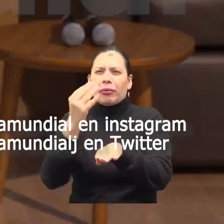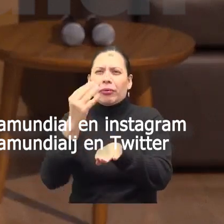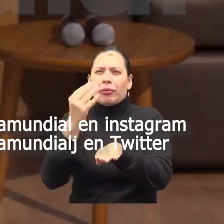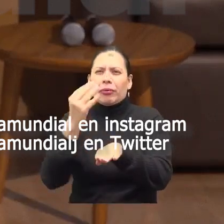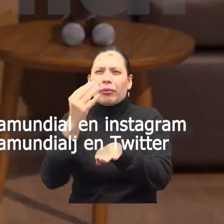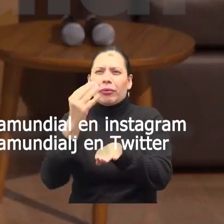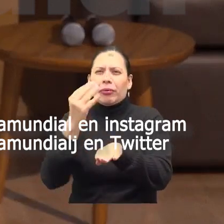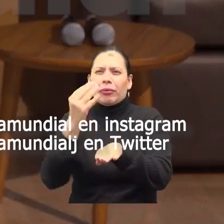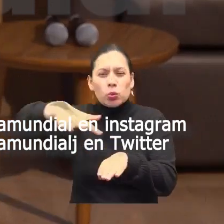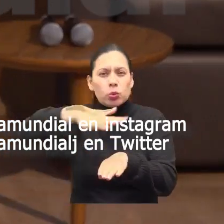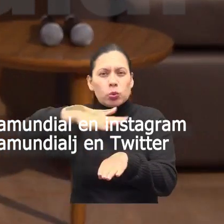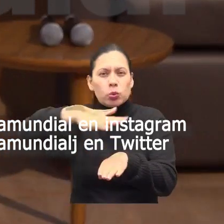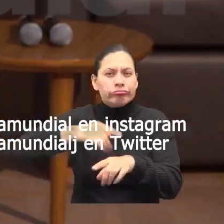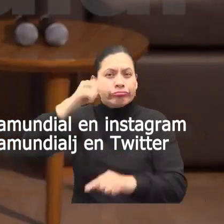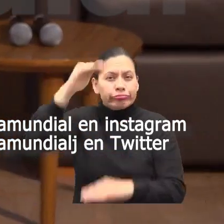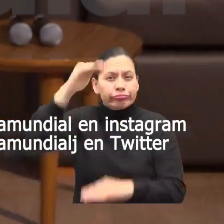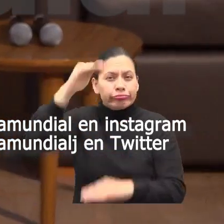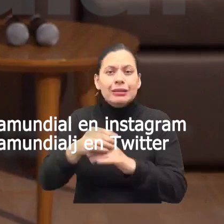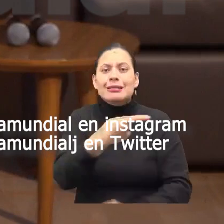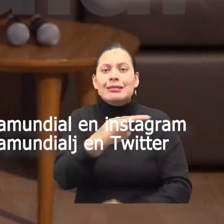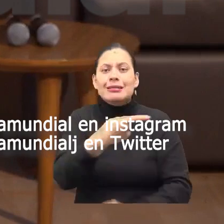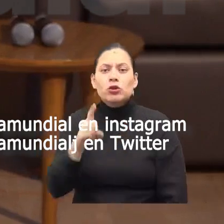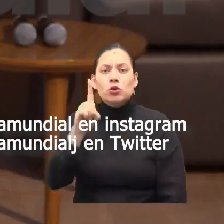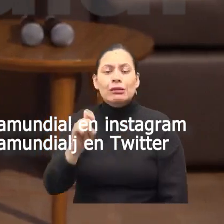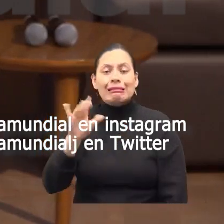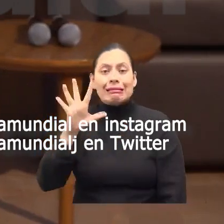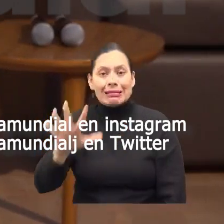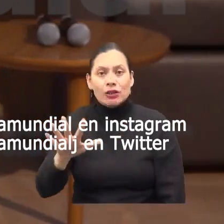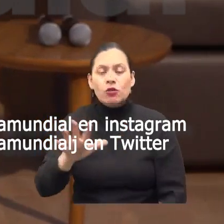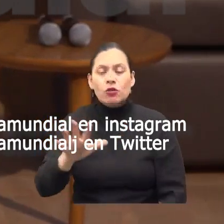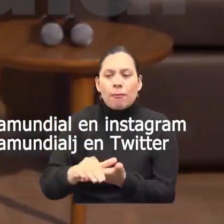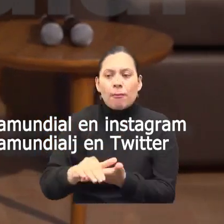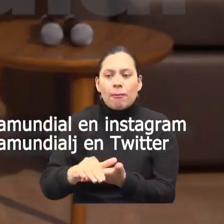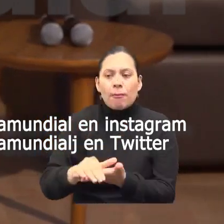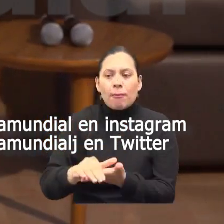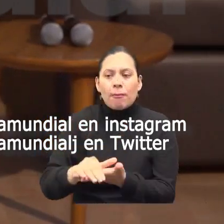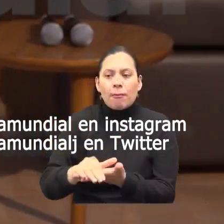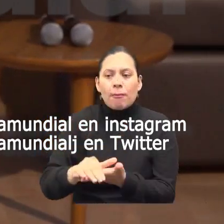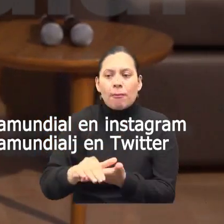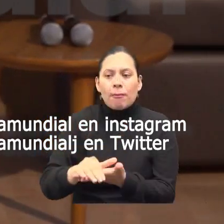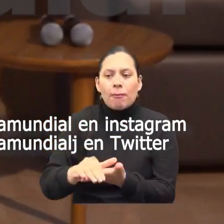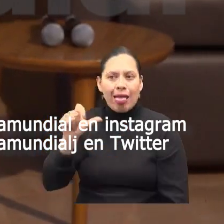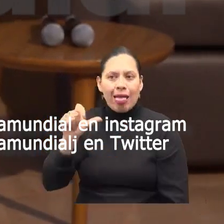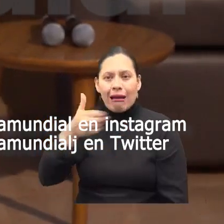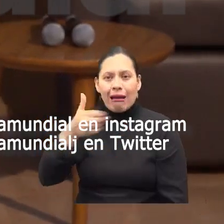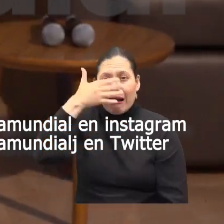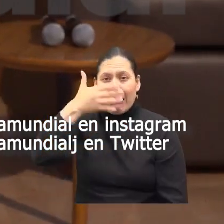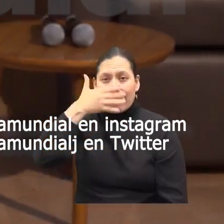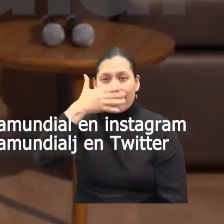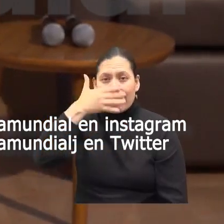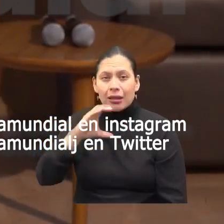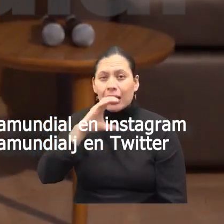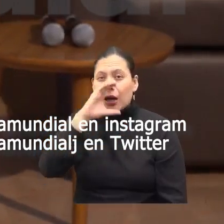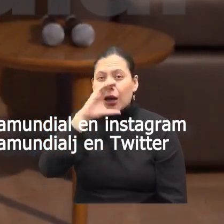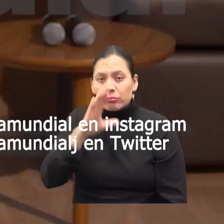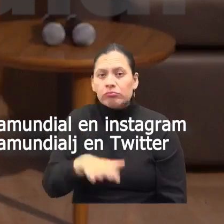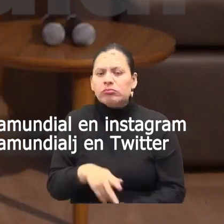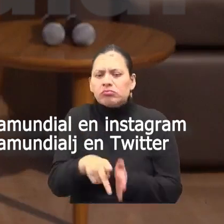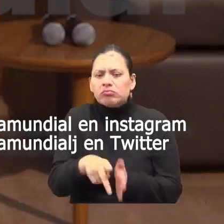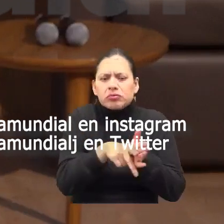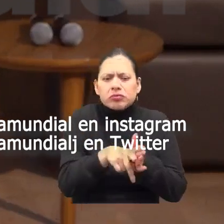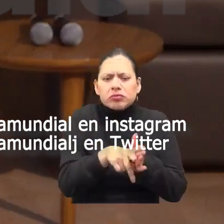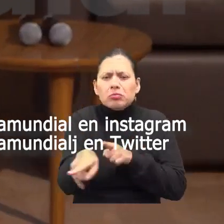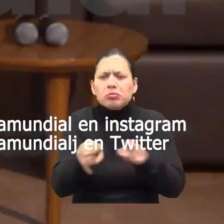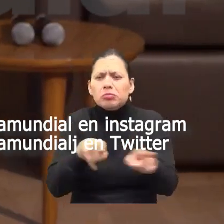años de superación, cercana a 165 mil toneladas de gas carbónico, compuesto por 18 trenes y que